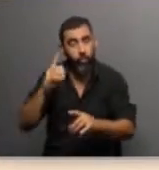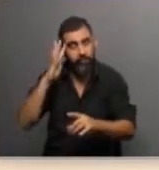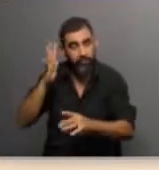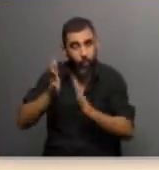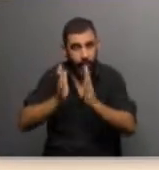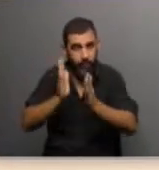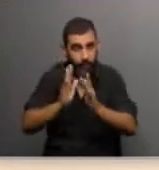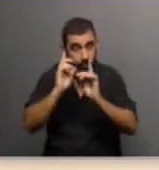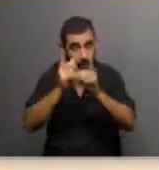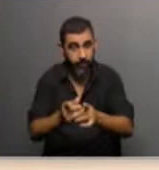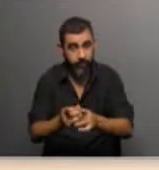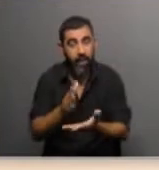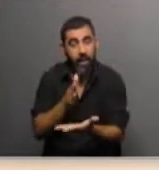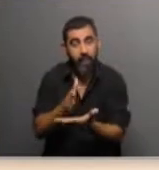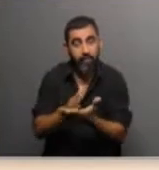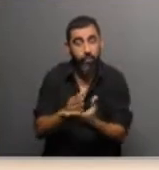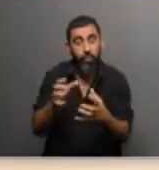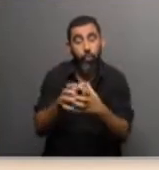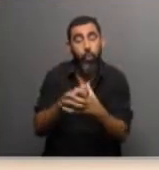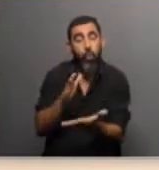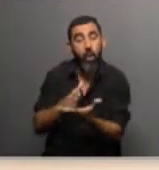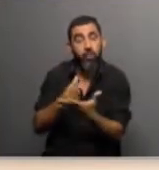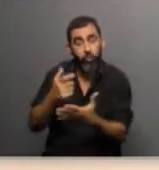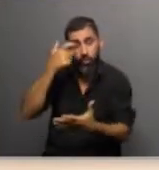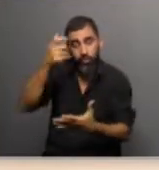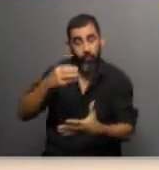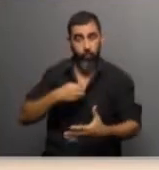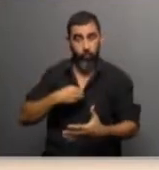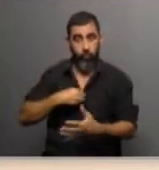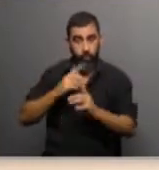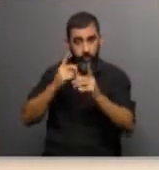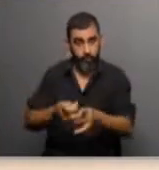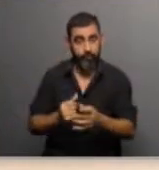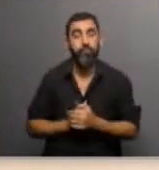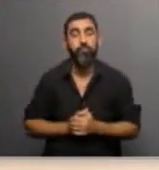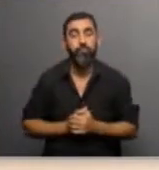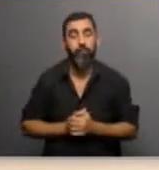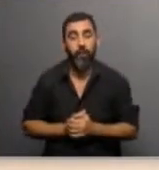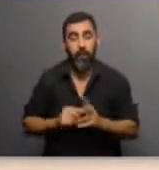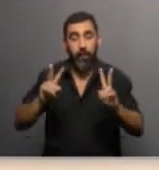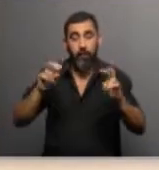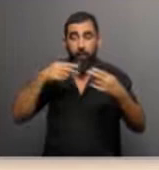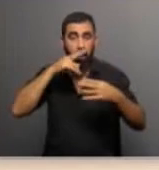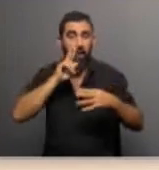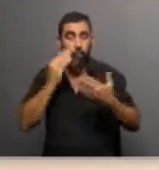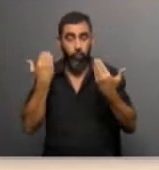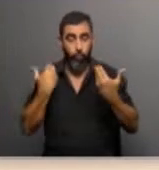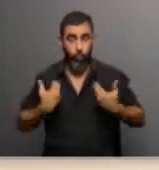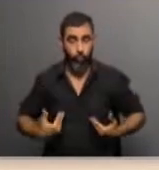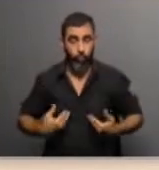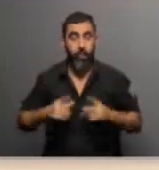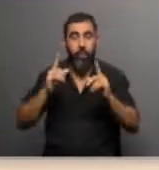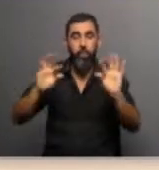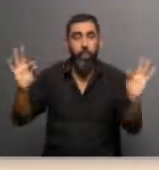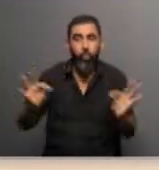psicoterapeuta, asesor del GACH, del grupo asesor científico honorario en temas de comportamiento, pero además es